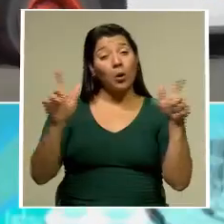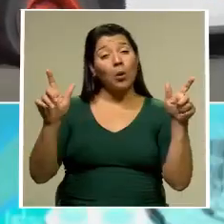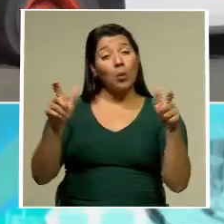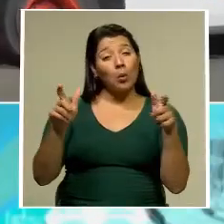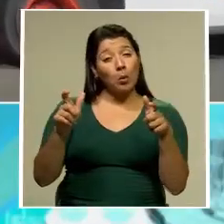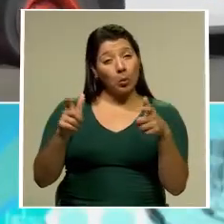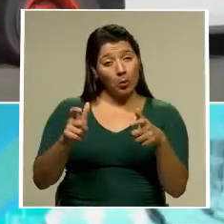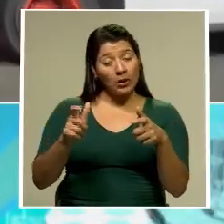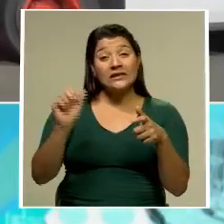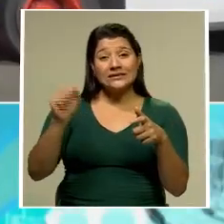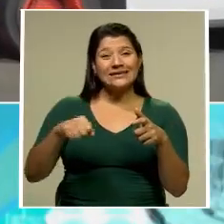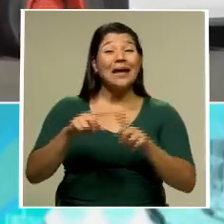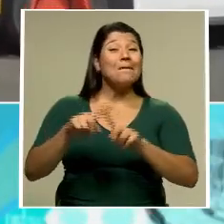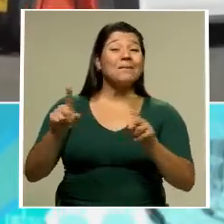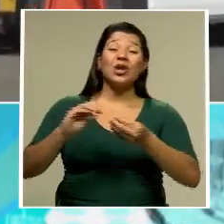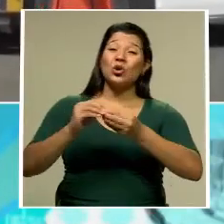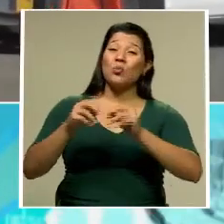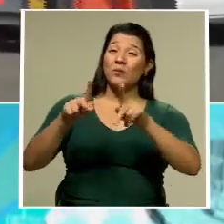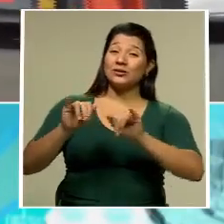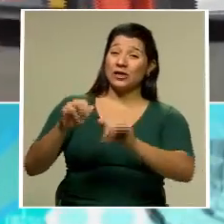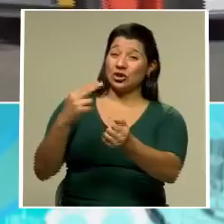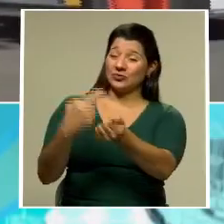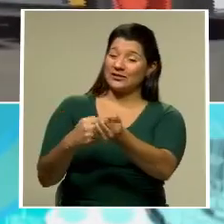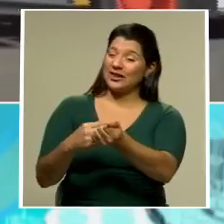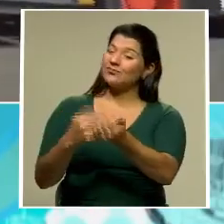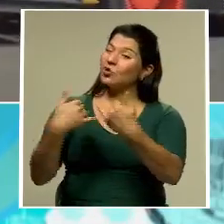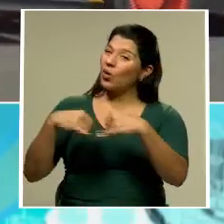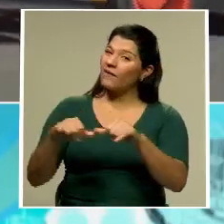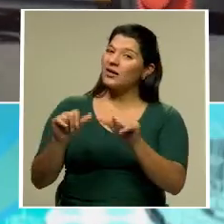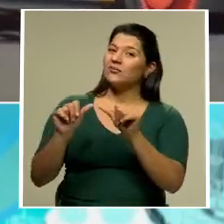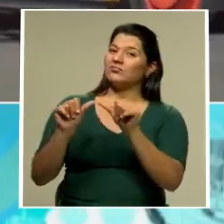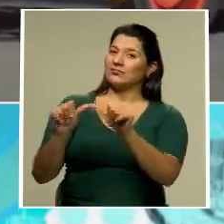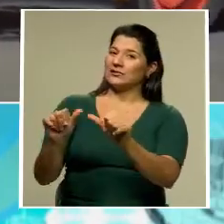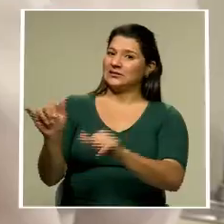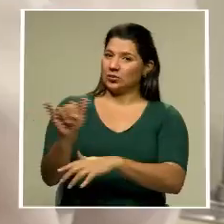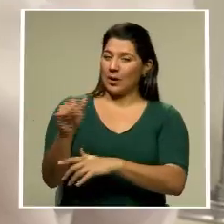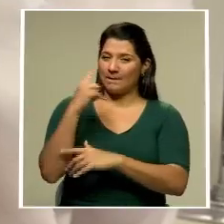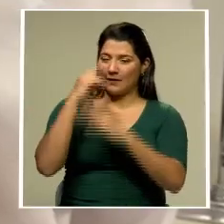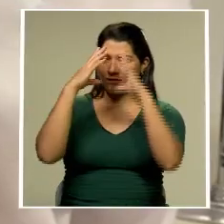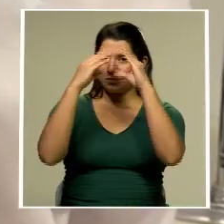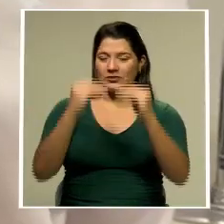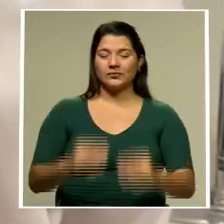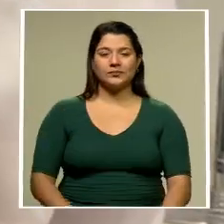así en las hospitalizaciones. Veamos la siguiente información.